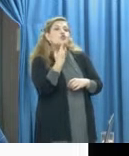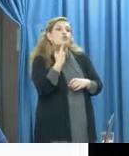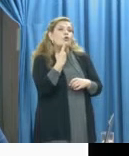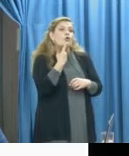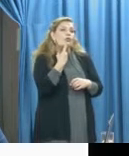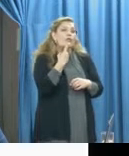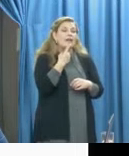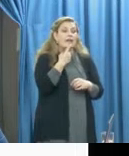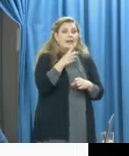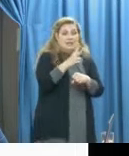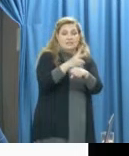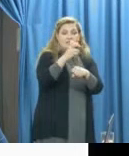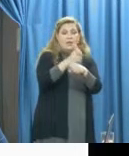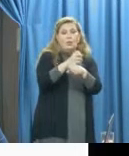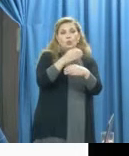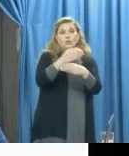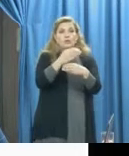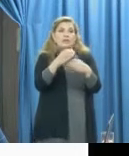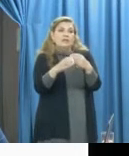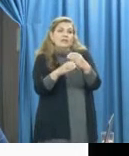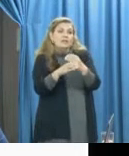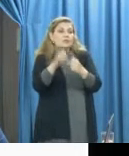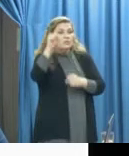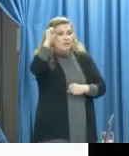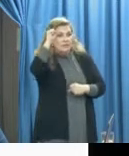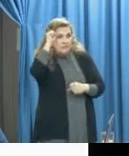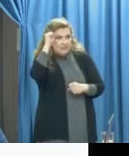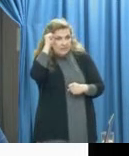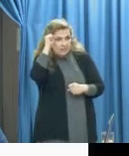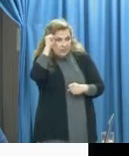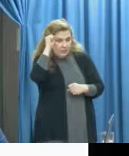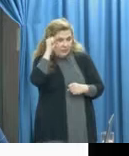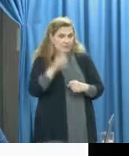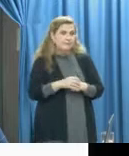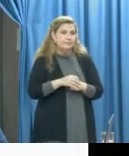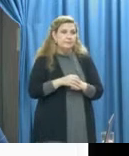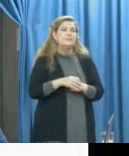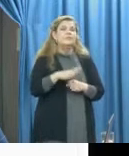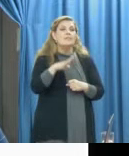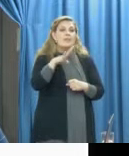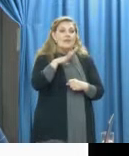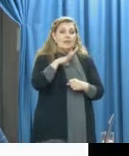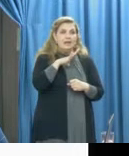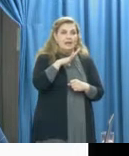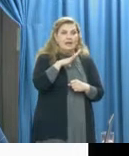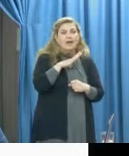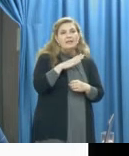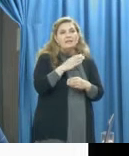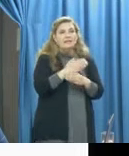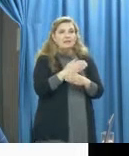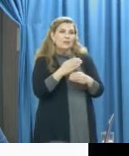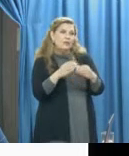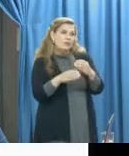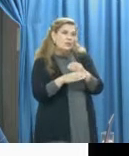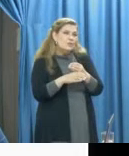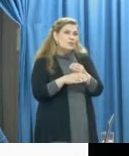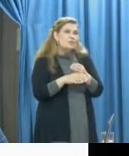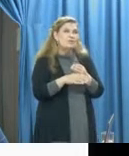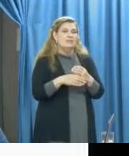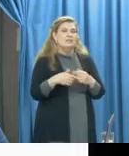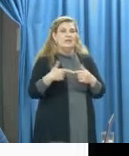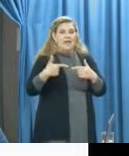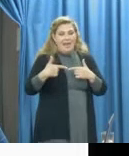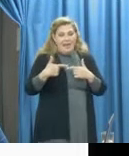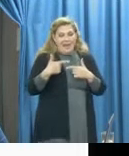causa secundaria a este síndrome. Por decir, hay síndromes de acumulación metabólica, se acumula grasa en todos